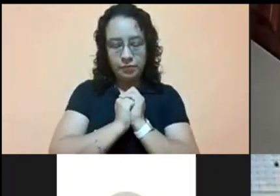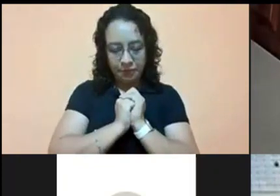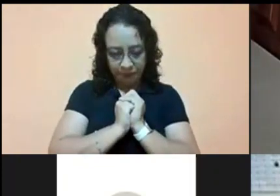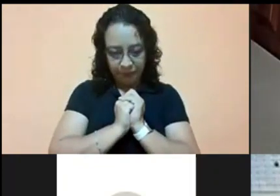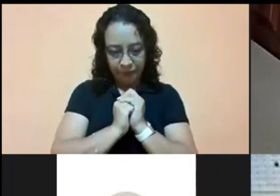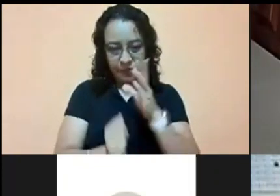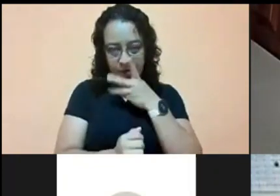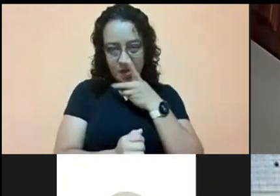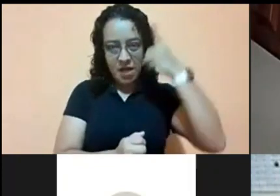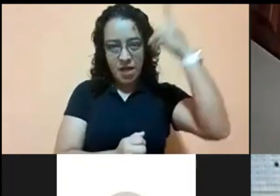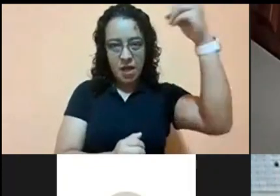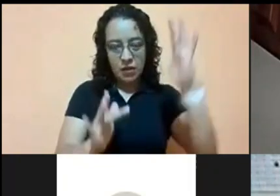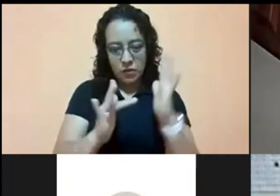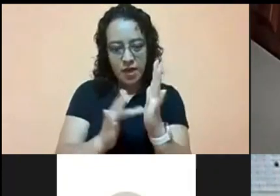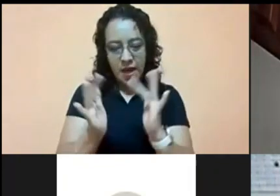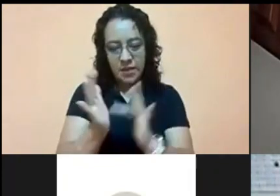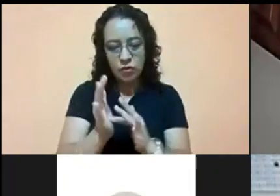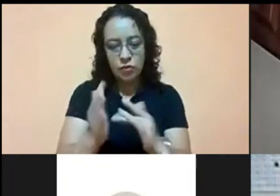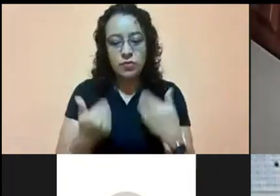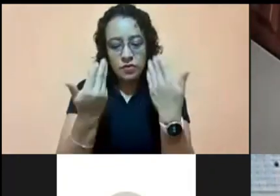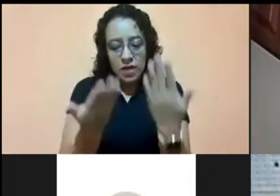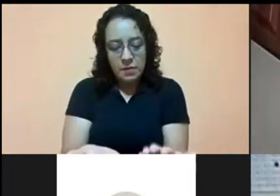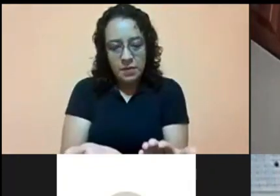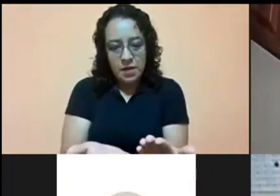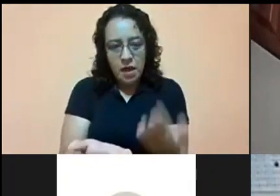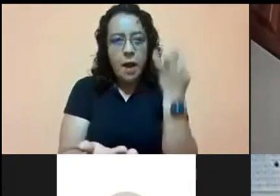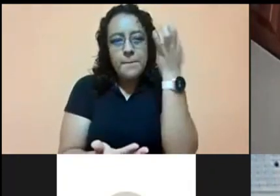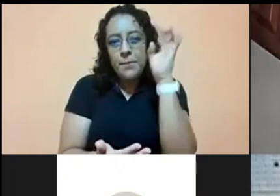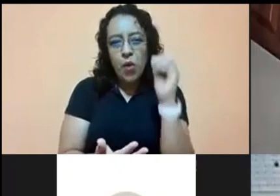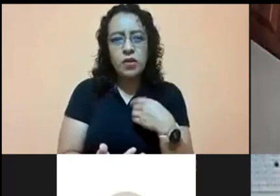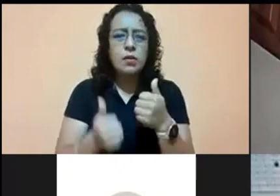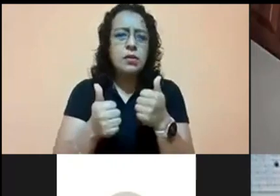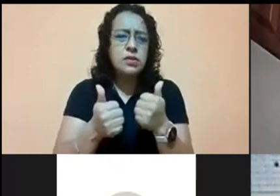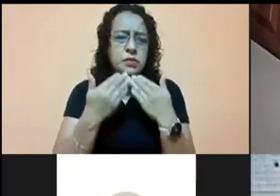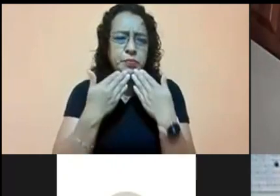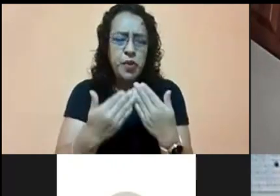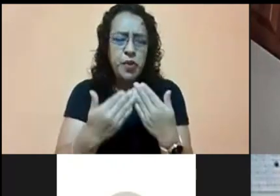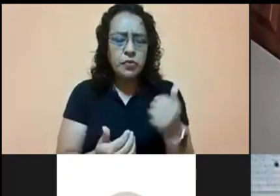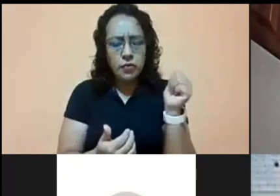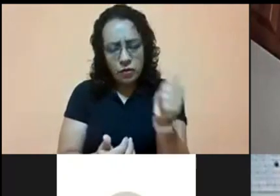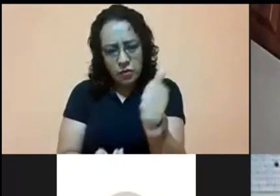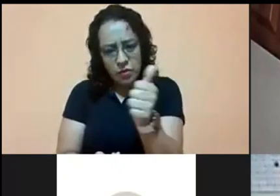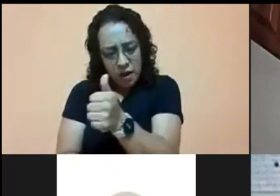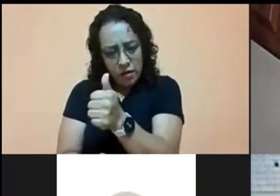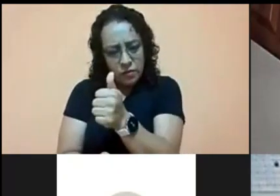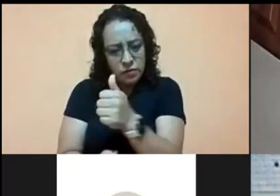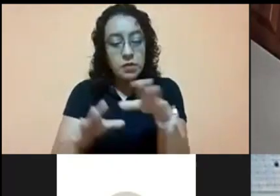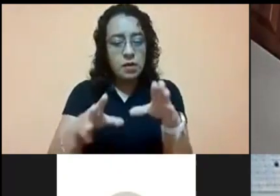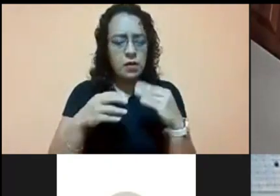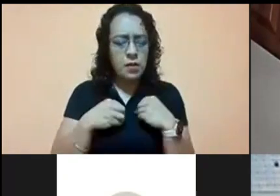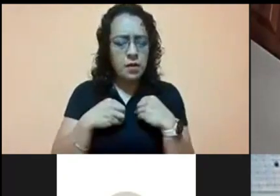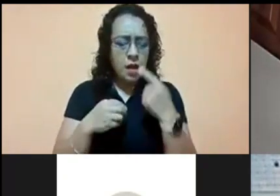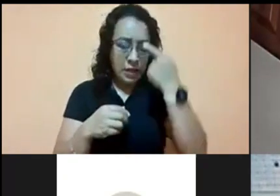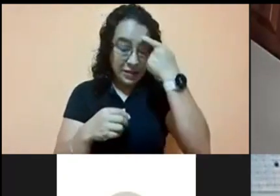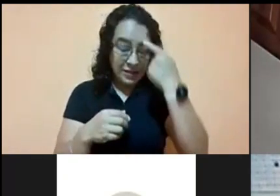Señor Jesús, te damos gracias porque tú has sido bueno con cada uno de nosotros. Has permitido que el día de hoy viéramos la luz